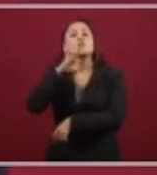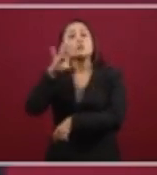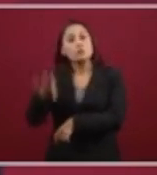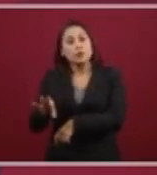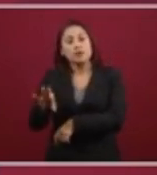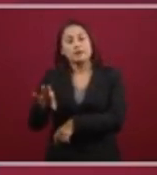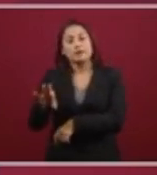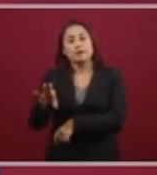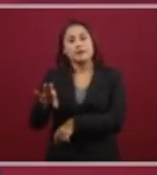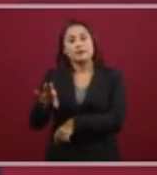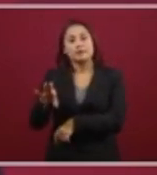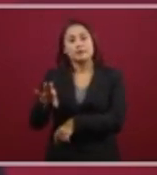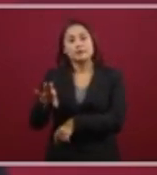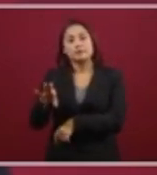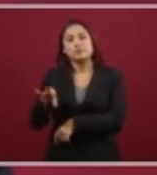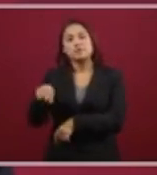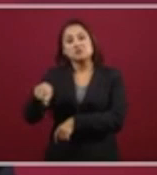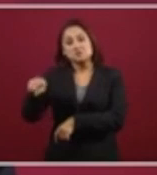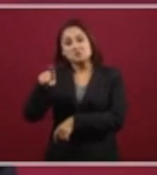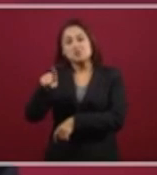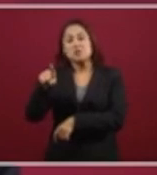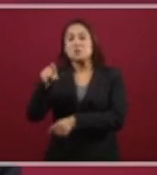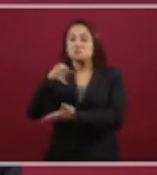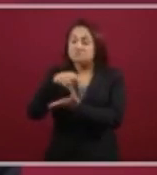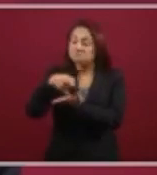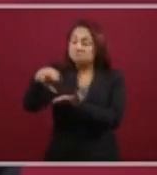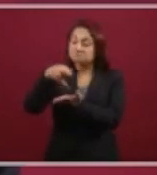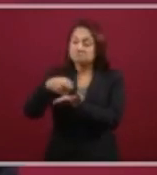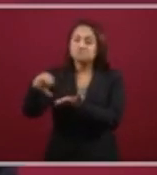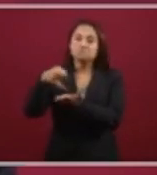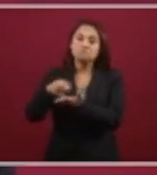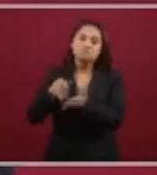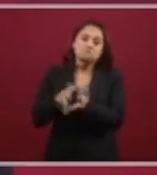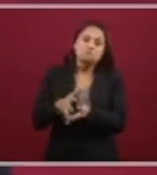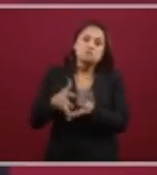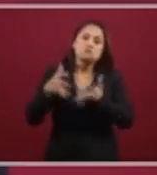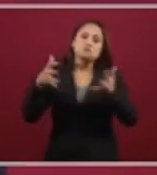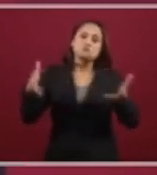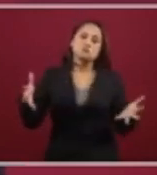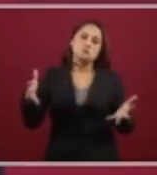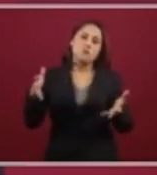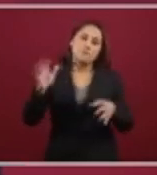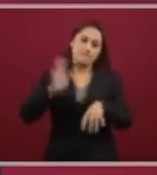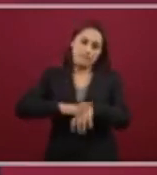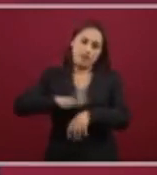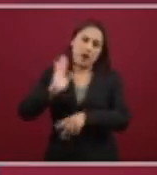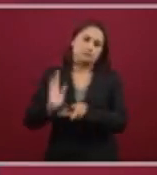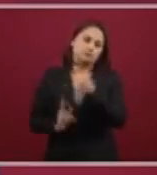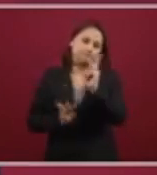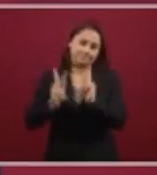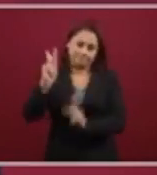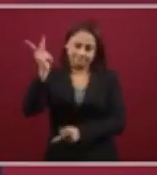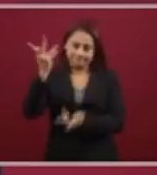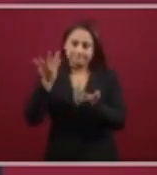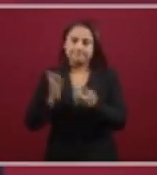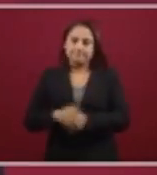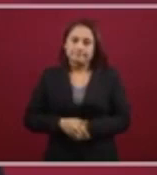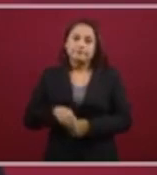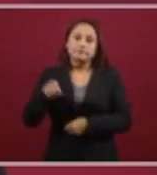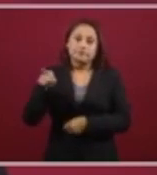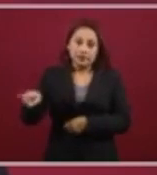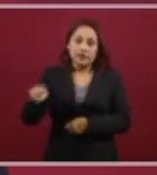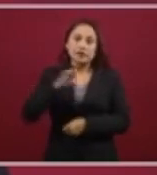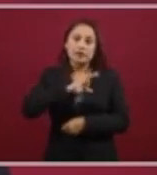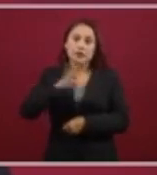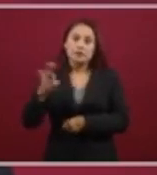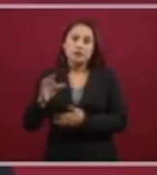decida, tenga un incremento en su rendimiento que puede duplicar lo que normalmente él produce y que pueda beneficiarse del precio